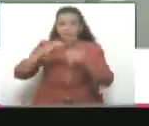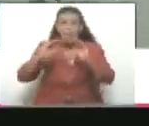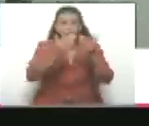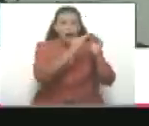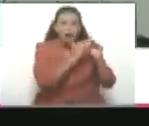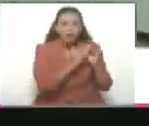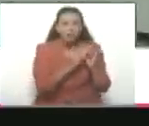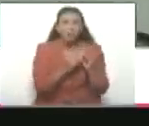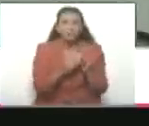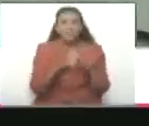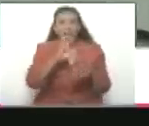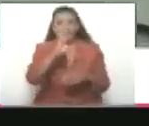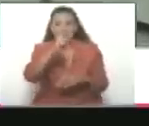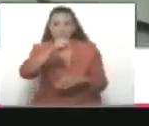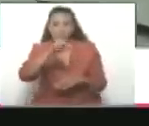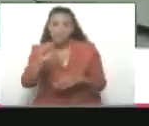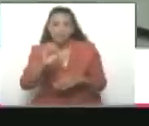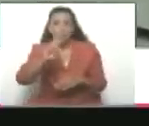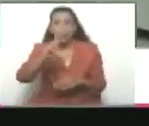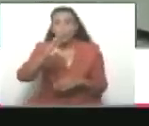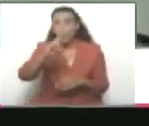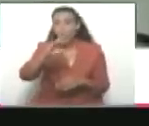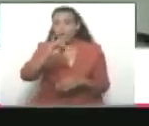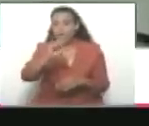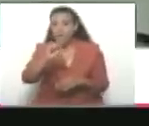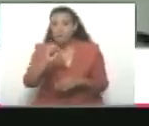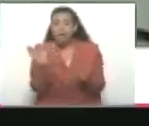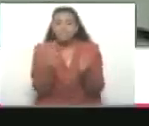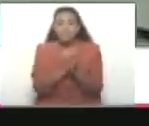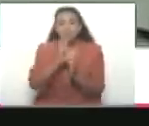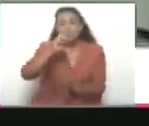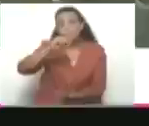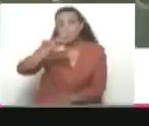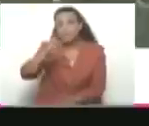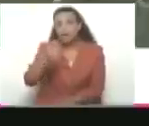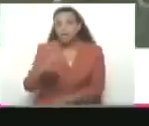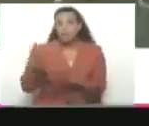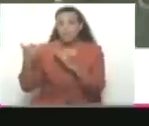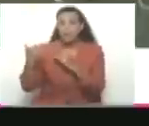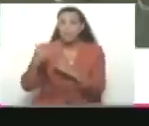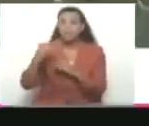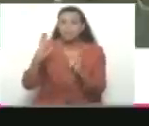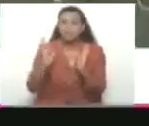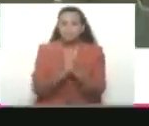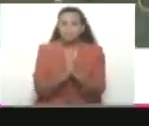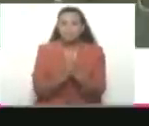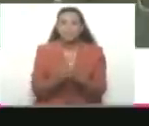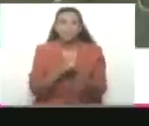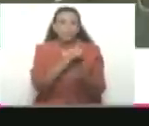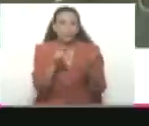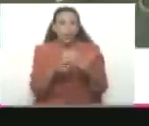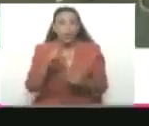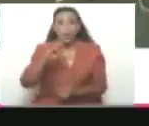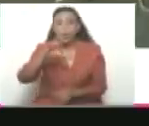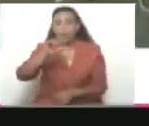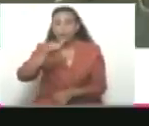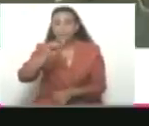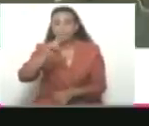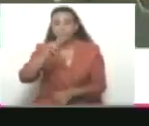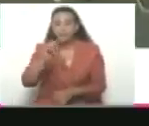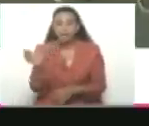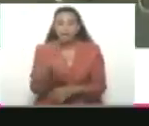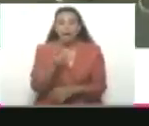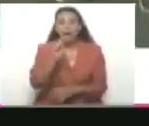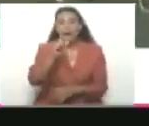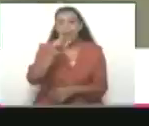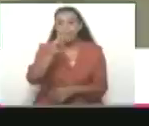aragua la Cañada curiepe Santos michelena Esperanza Santos ruis Pineda Alberto